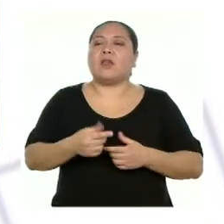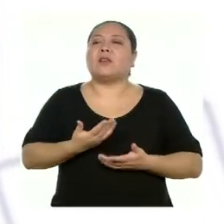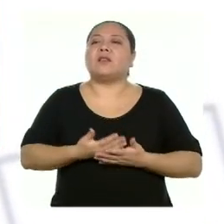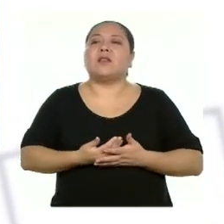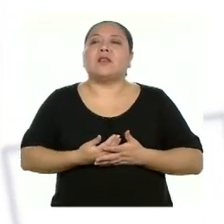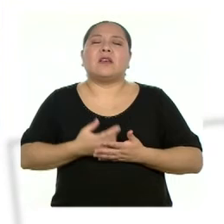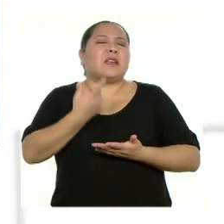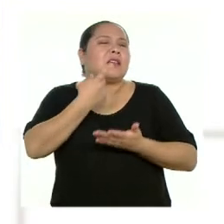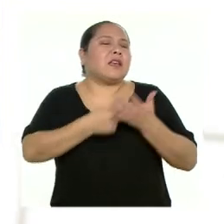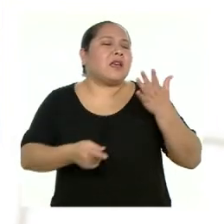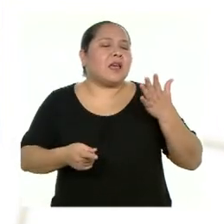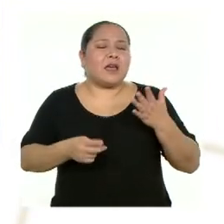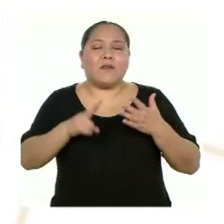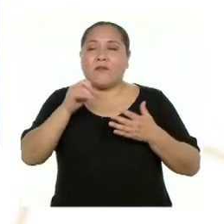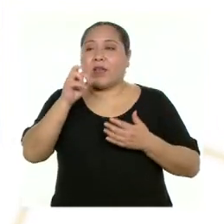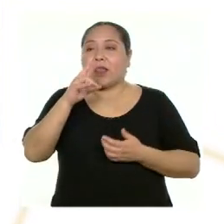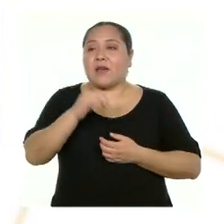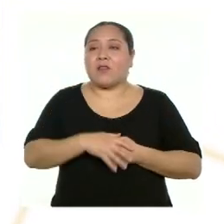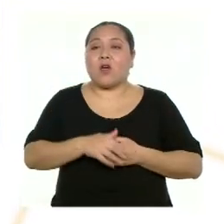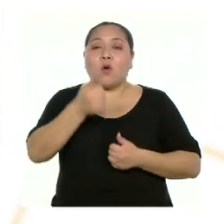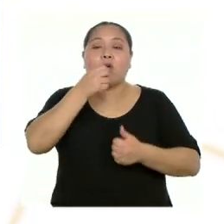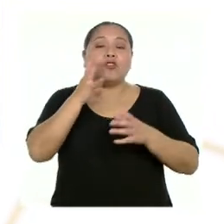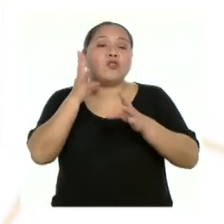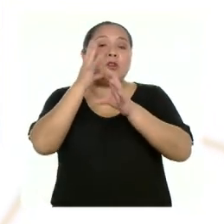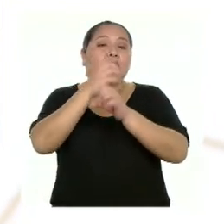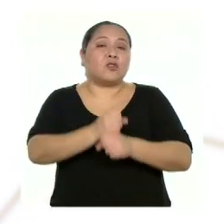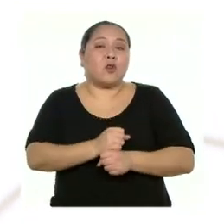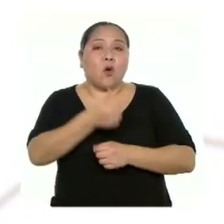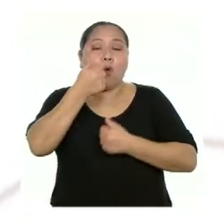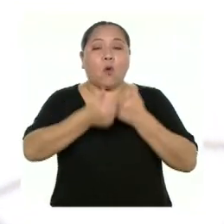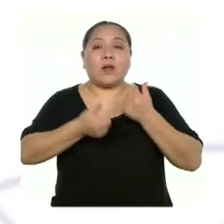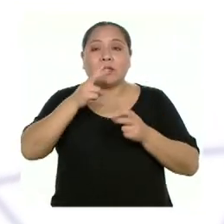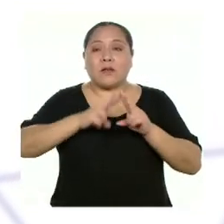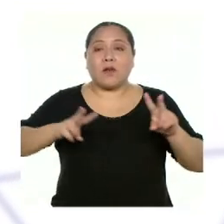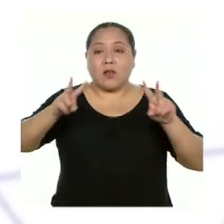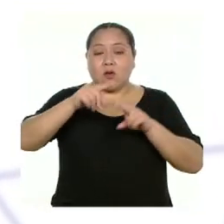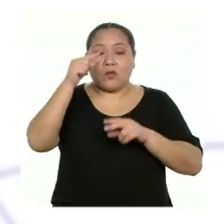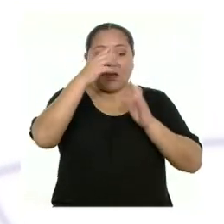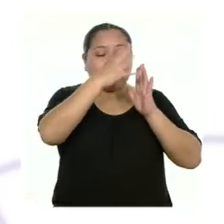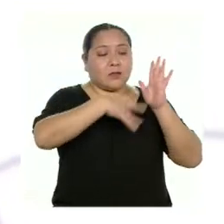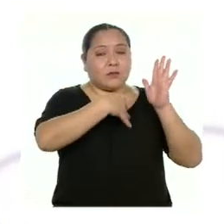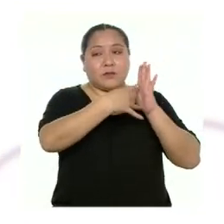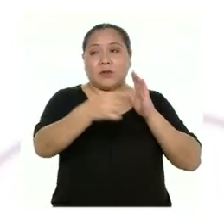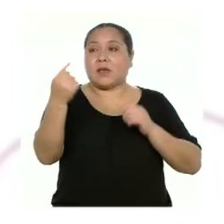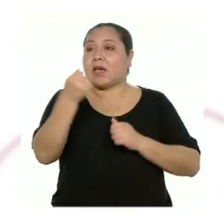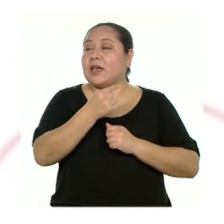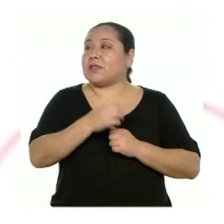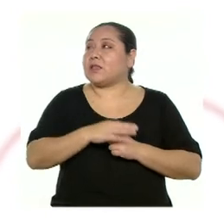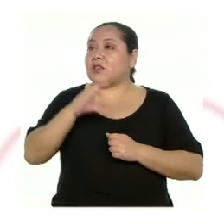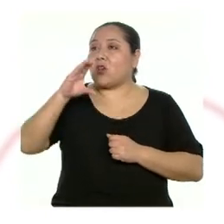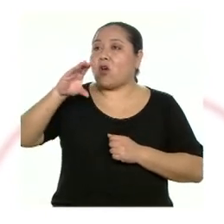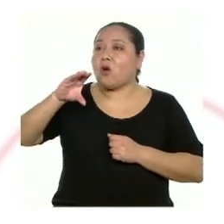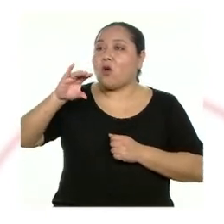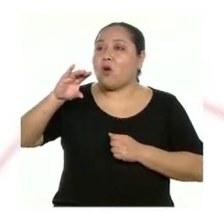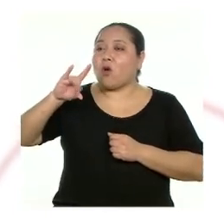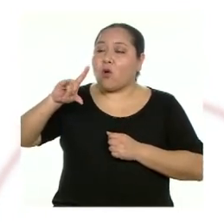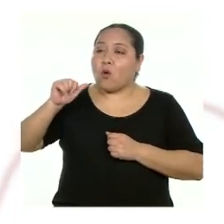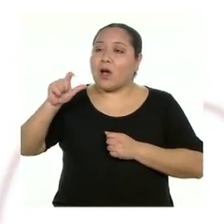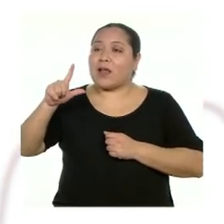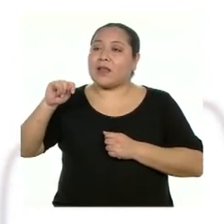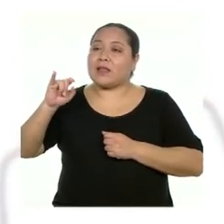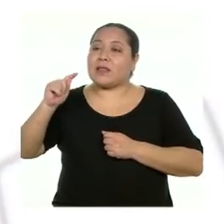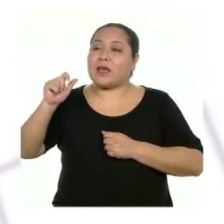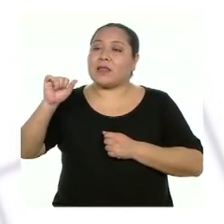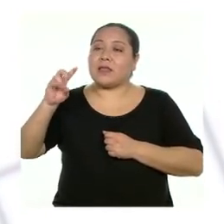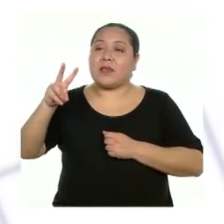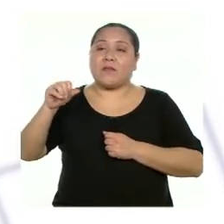¿Qué medidas resumen le corresponde? ¿Cuál es el valor de esa medida de resumen? Es una variable cualitativa y solo se